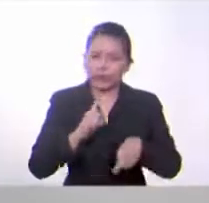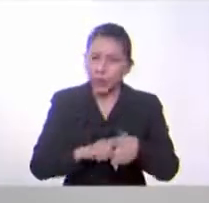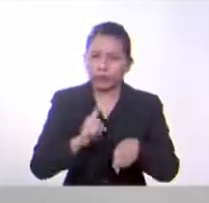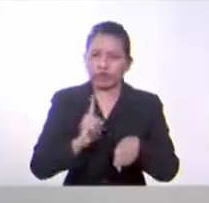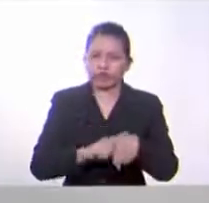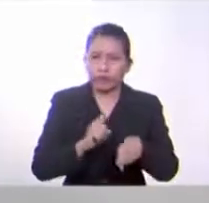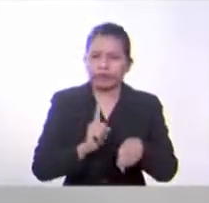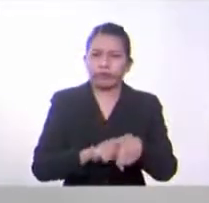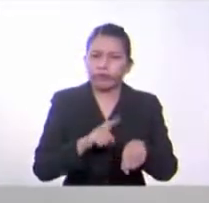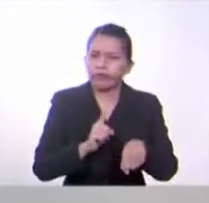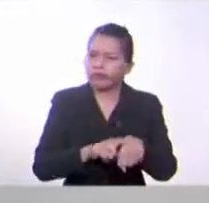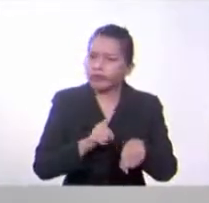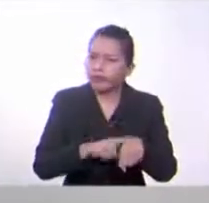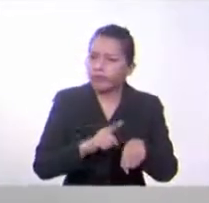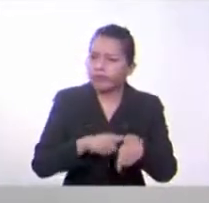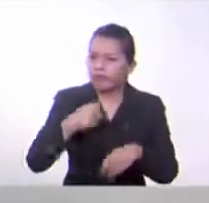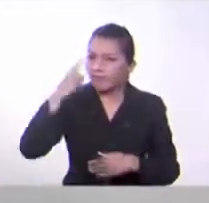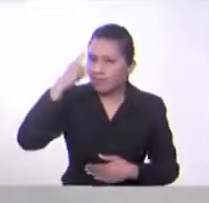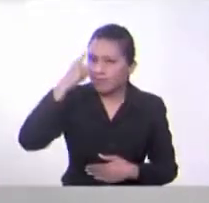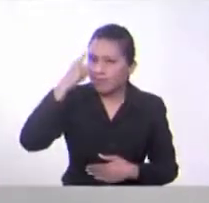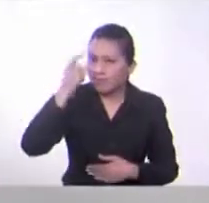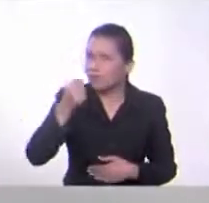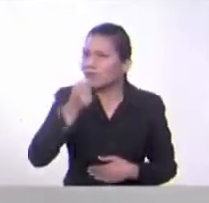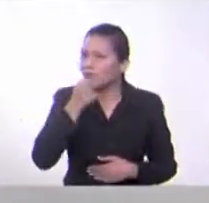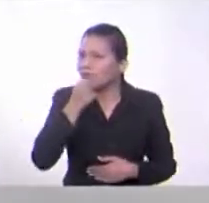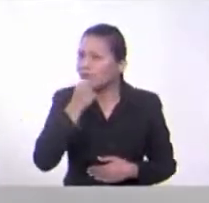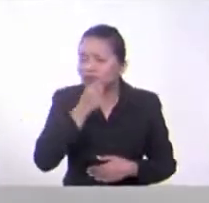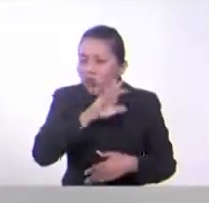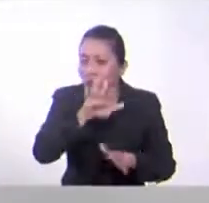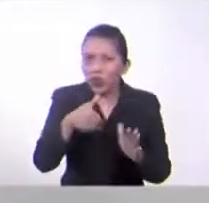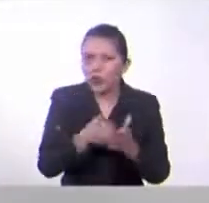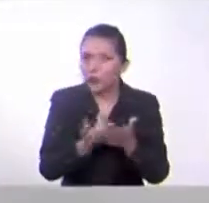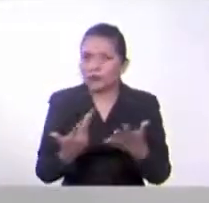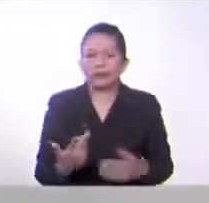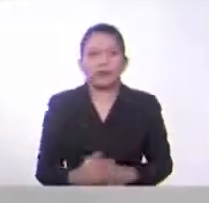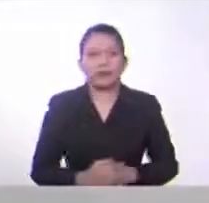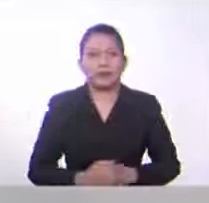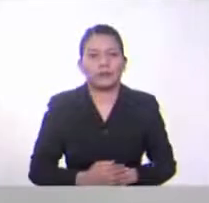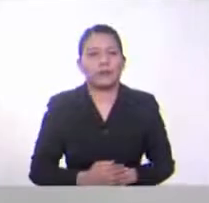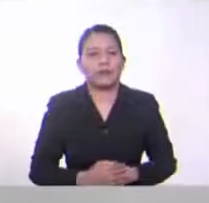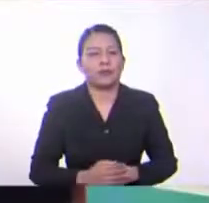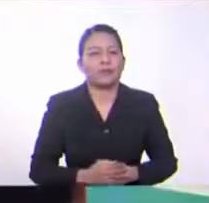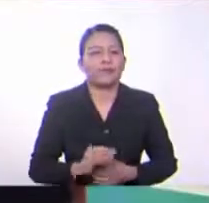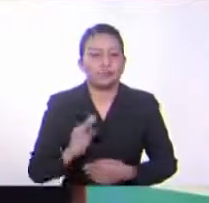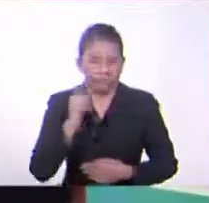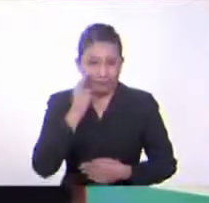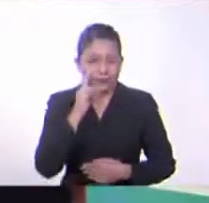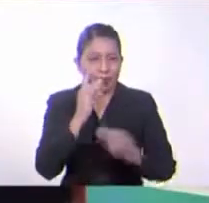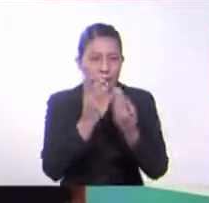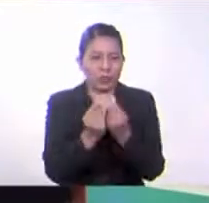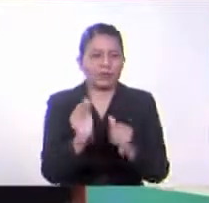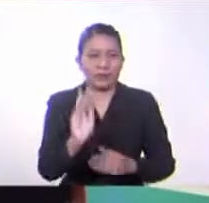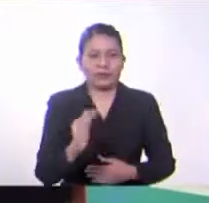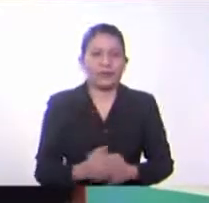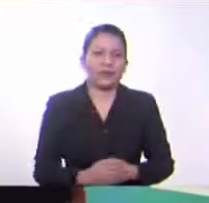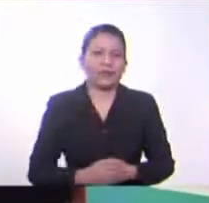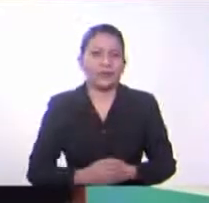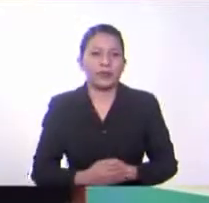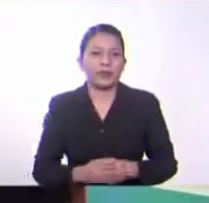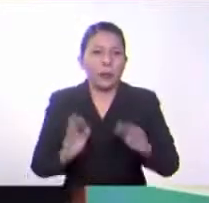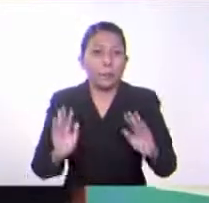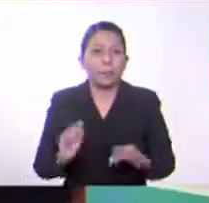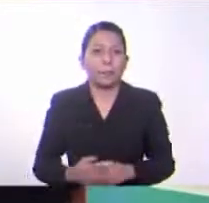ir registrando la información y todo eso. Pero bueno, les voy a ahorrar de alguna manera ese trabajo. Así es.